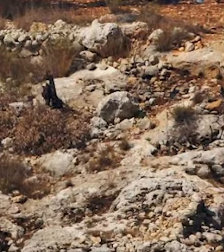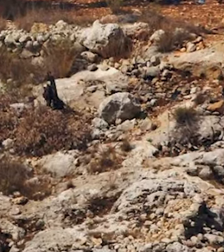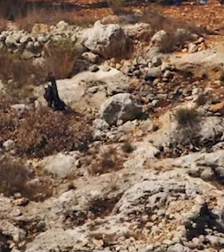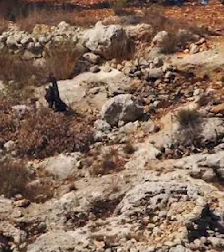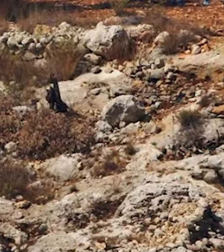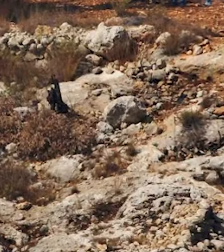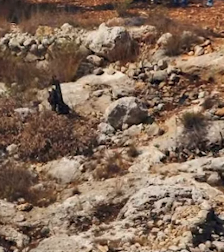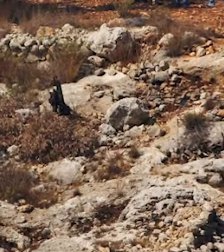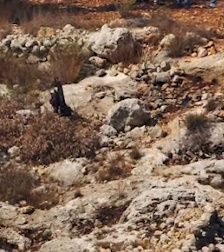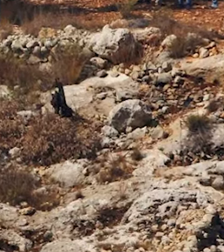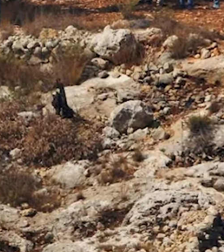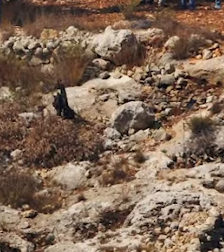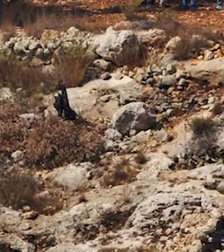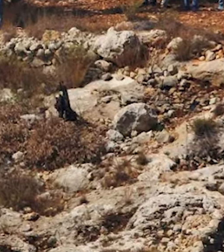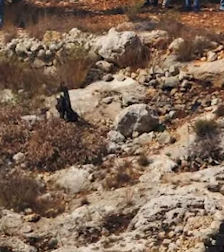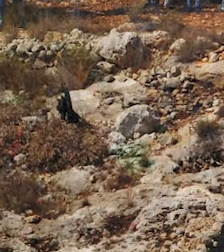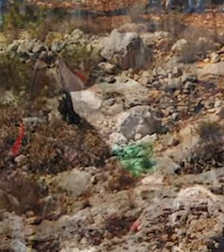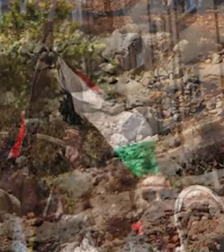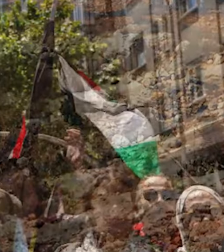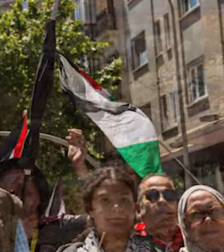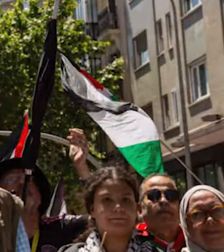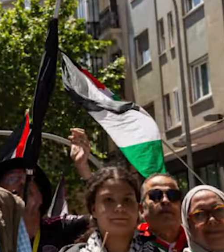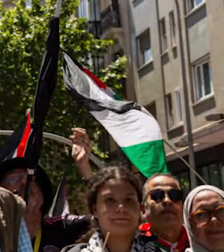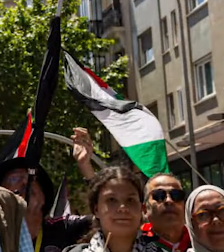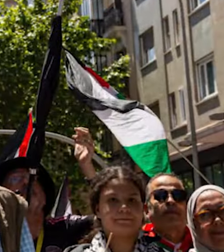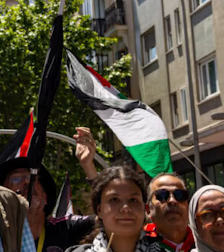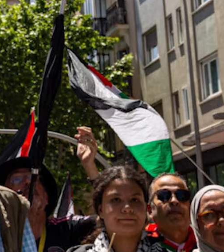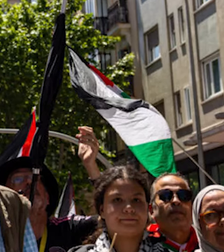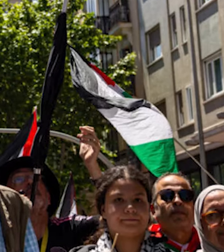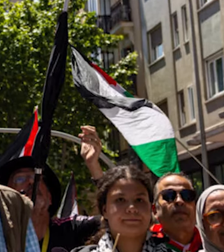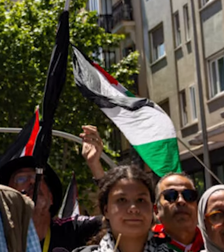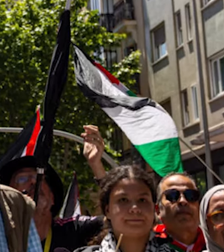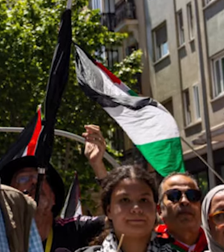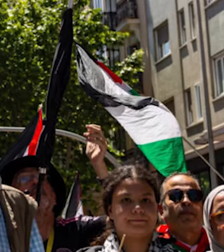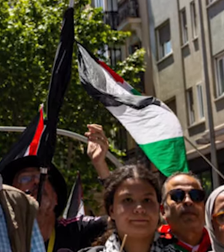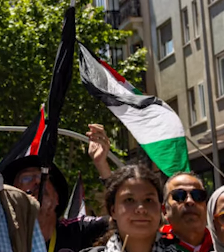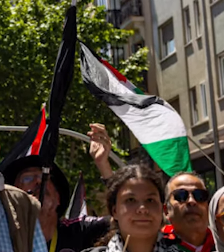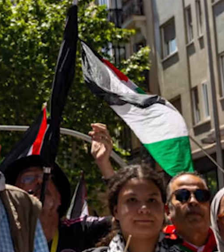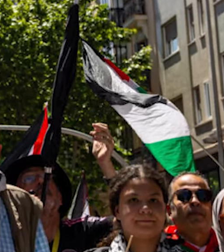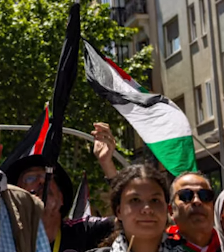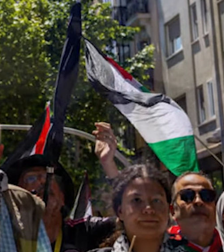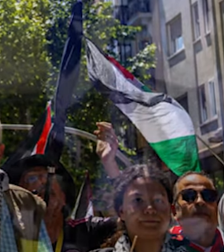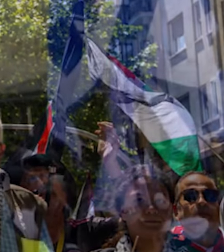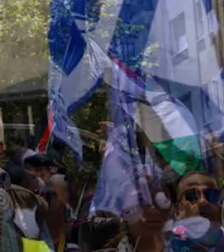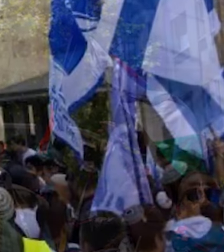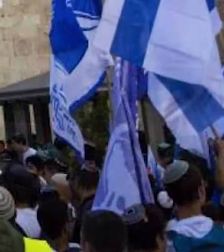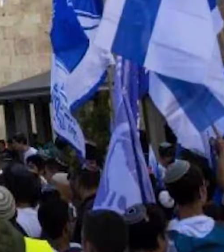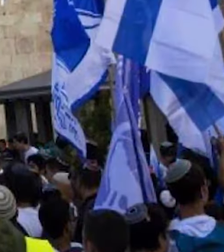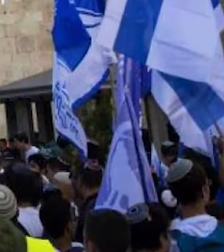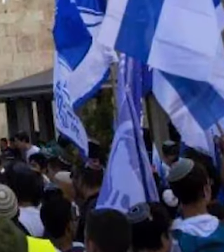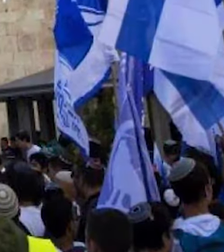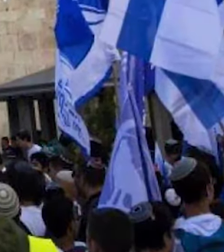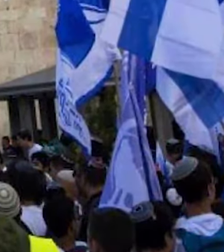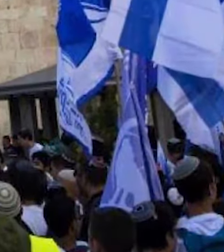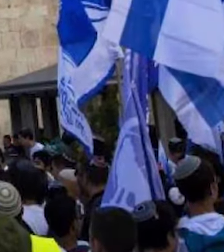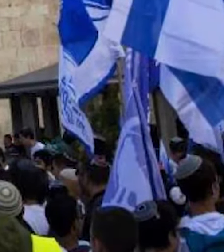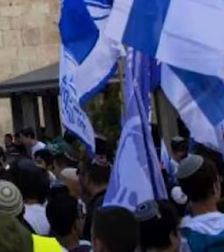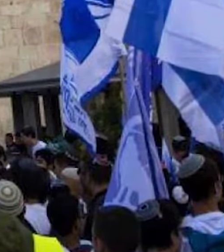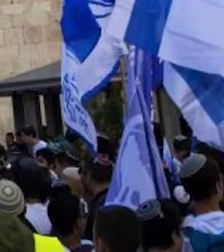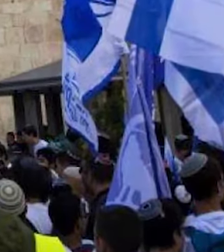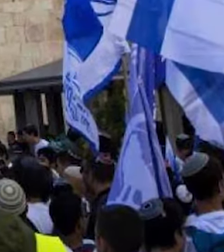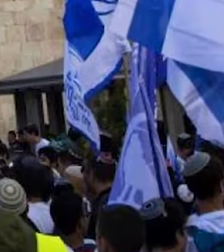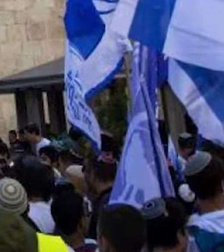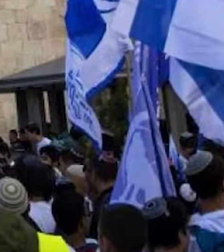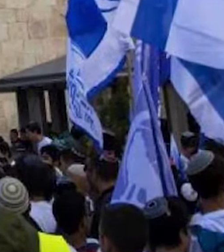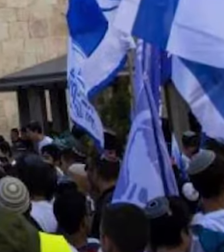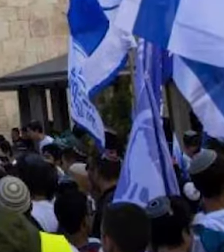alcanzar la paz en el Oriente Medio. El Estado palestino debe ser reconocido en toda su magnitud, al igual que el Estado de Israel. Esa ha sido la posición de